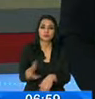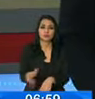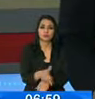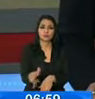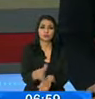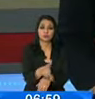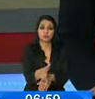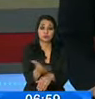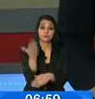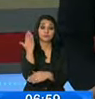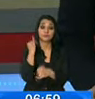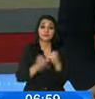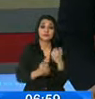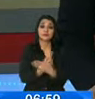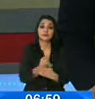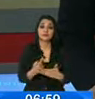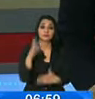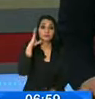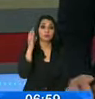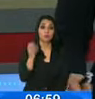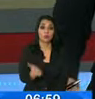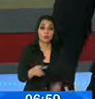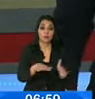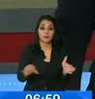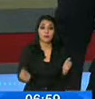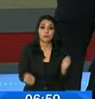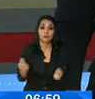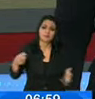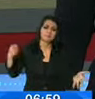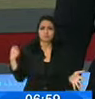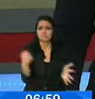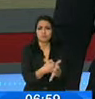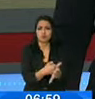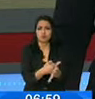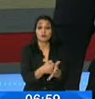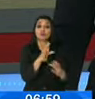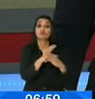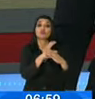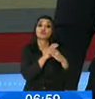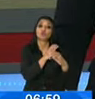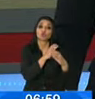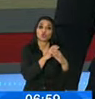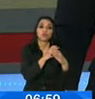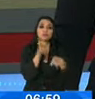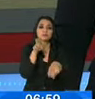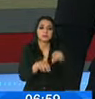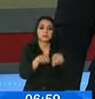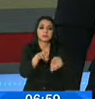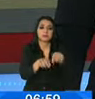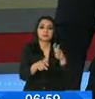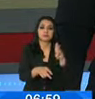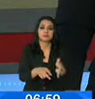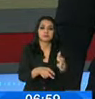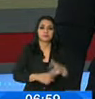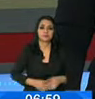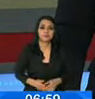ocurrido este fin de semana en la ciudad de Cuenca. Una camioneta se estrelló en la parte posterior de un bus que al parecer se encontraba estacionado.